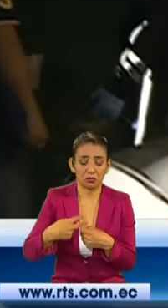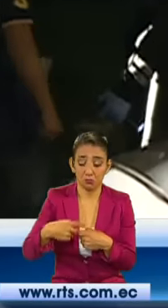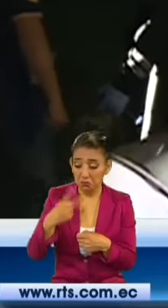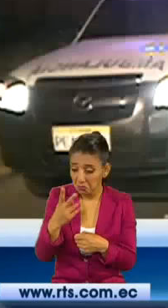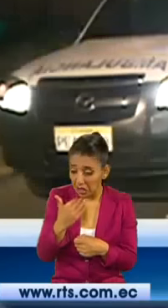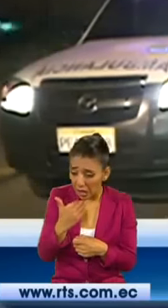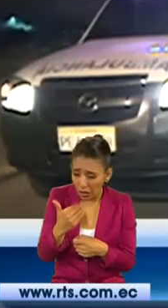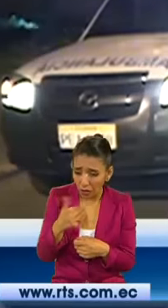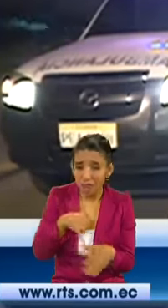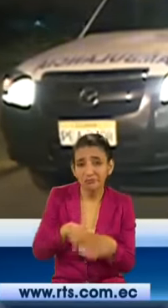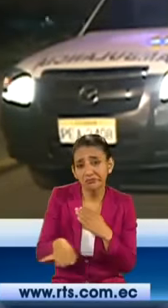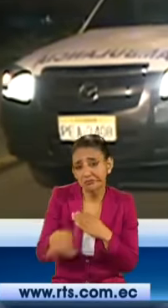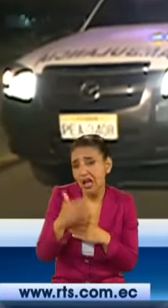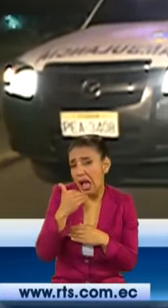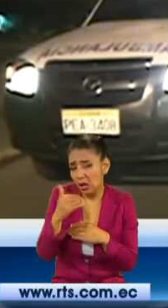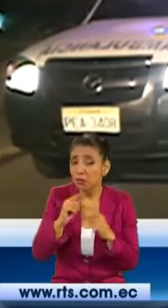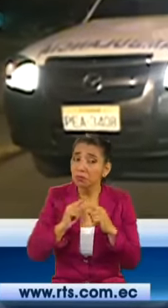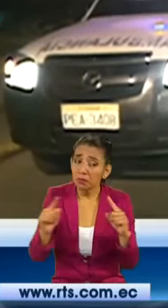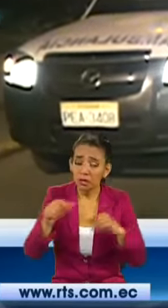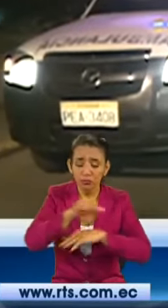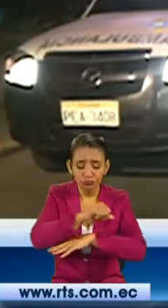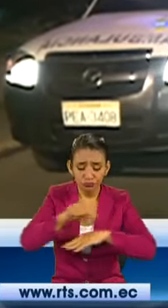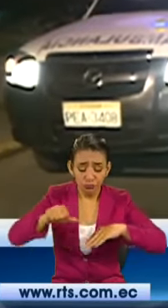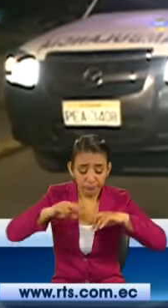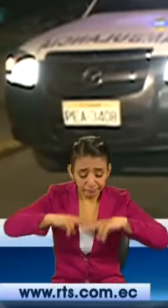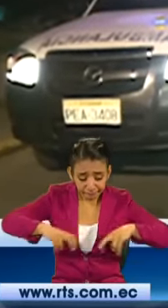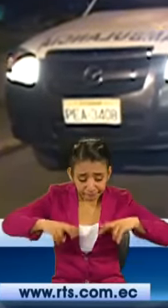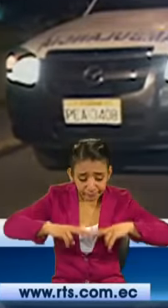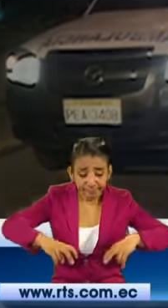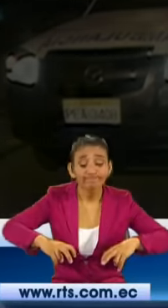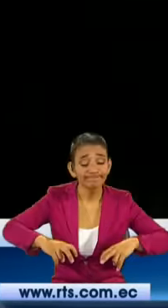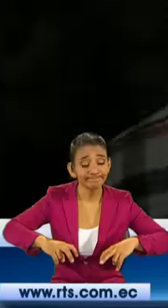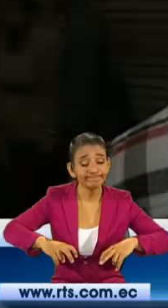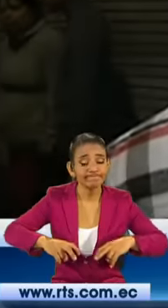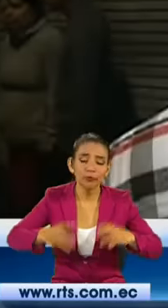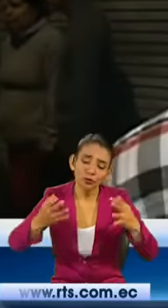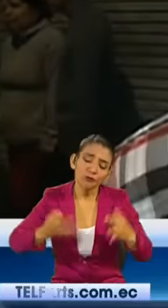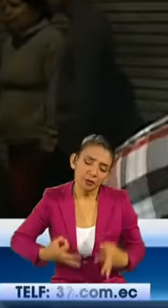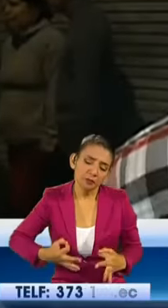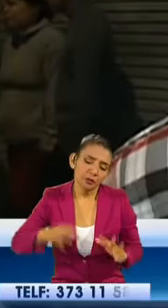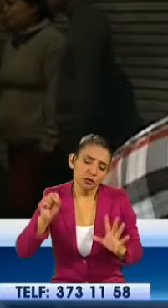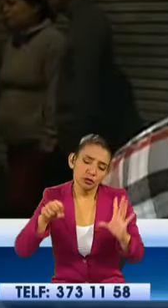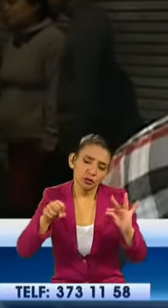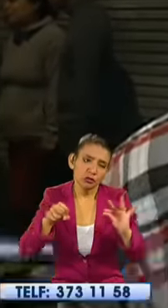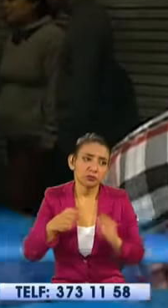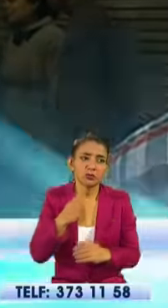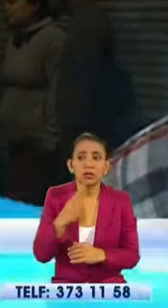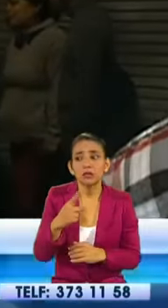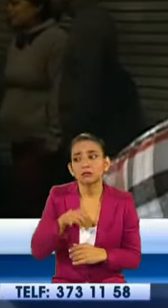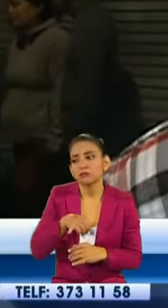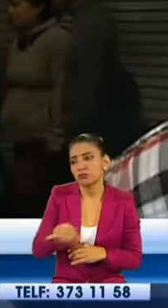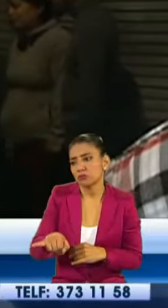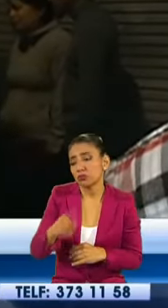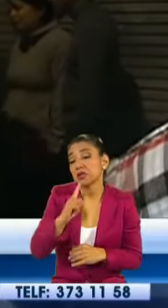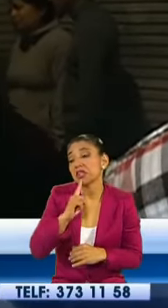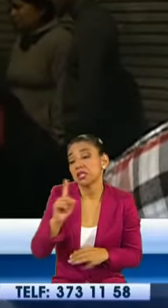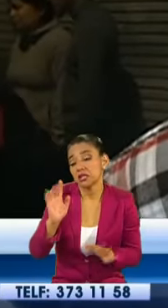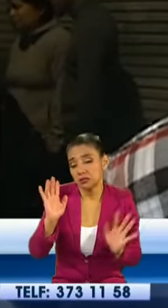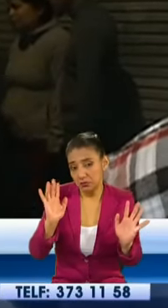la autopsia la que confirme los comentarios, que posiblemente fue ultrajada. Parece que es como violación. Ah,